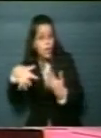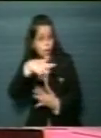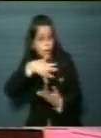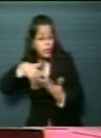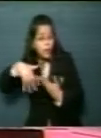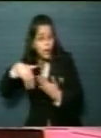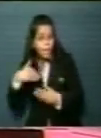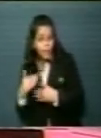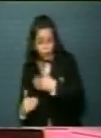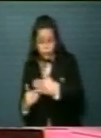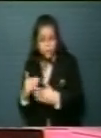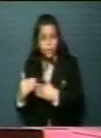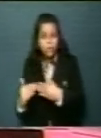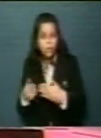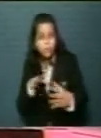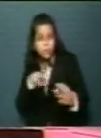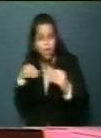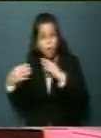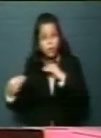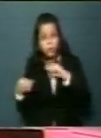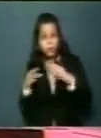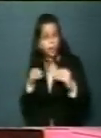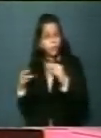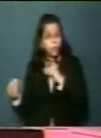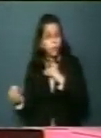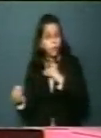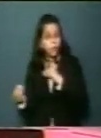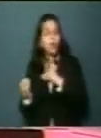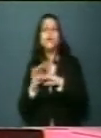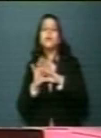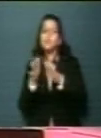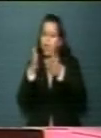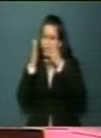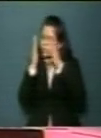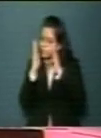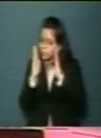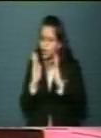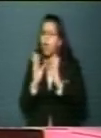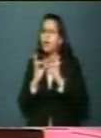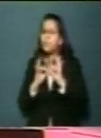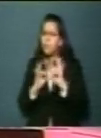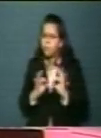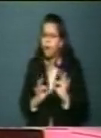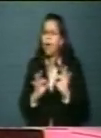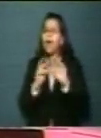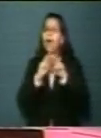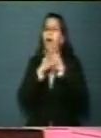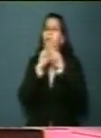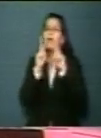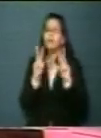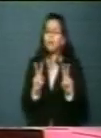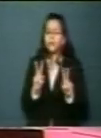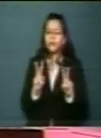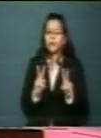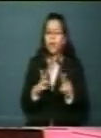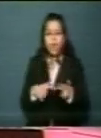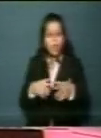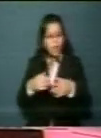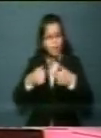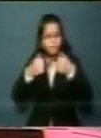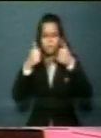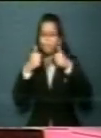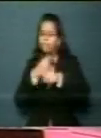del proceso de negociaciones, atendiéramos por medios pacíficos las profundas raíces